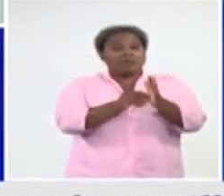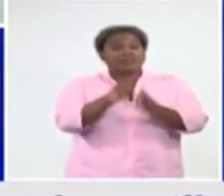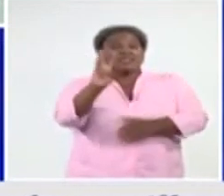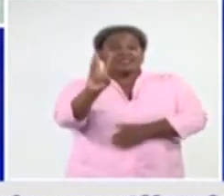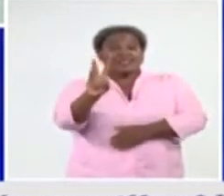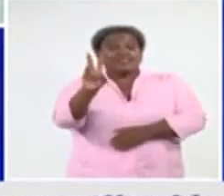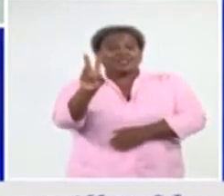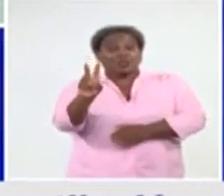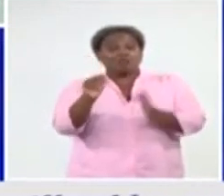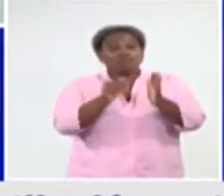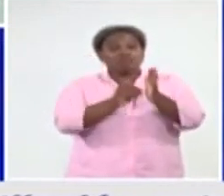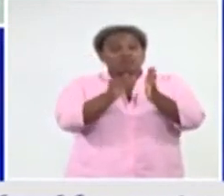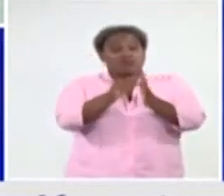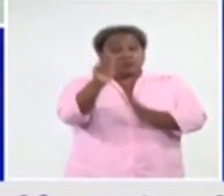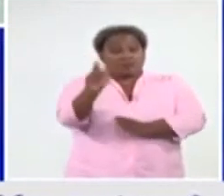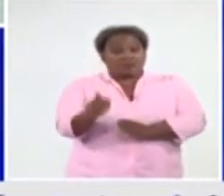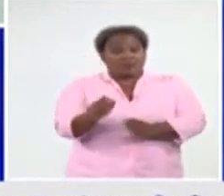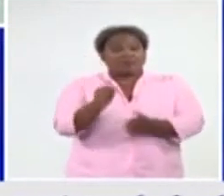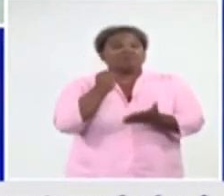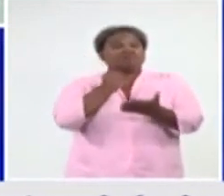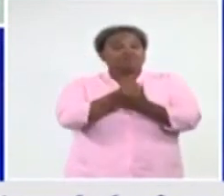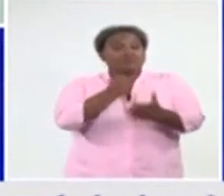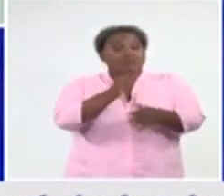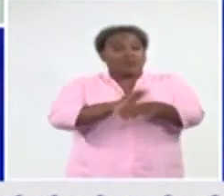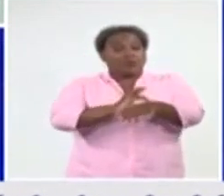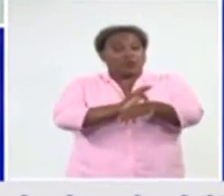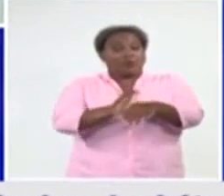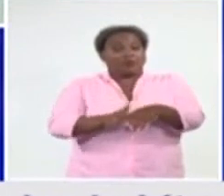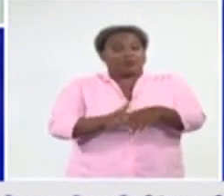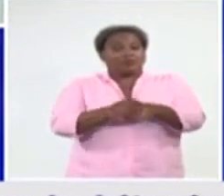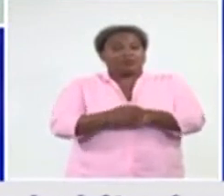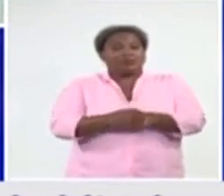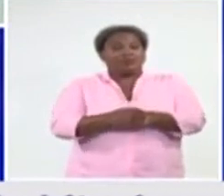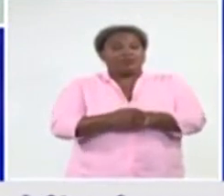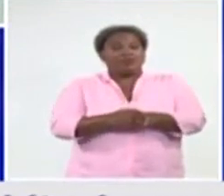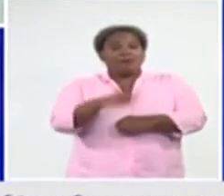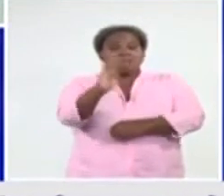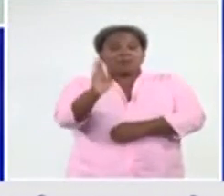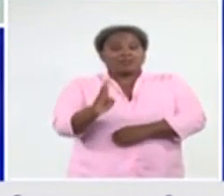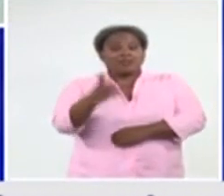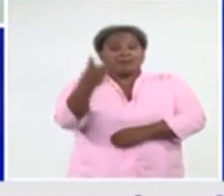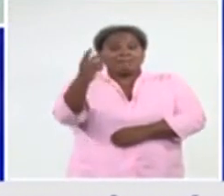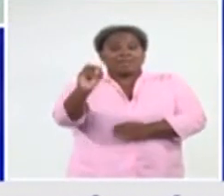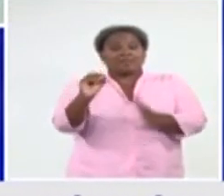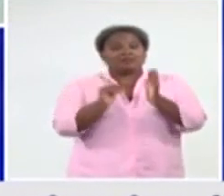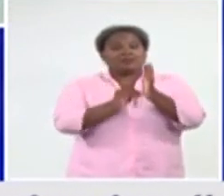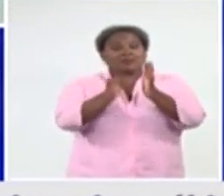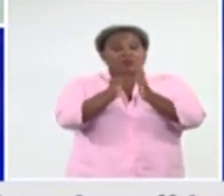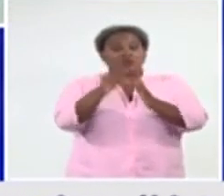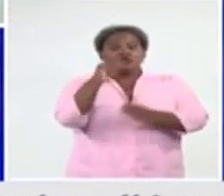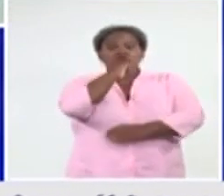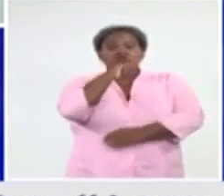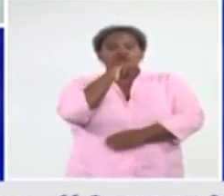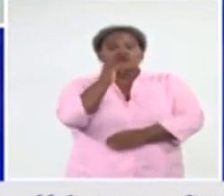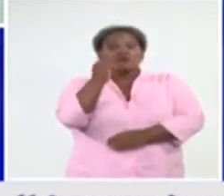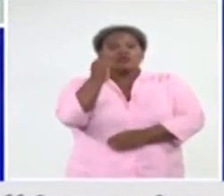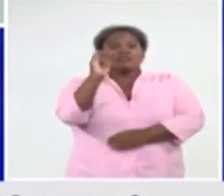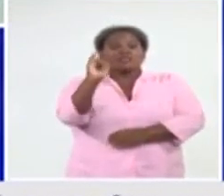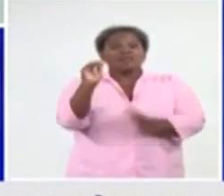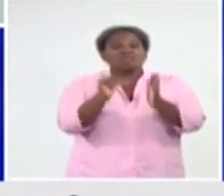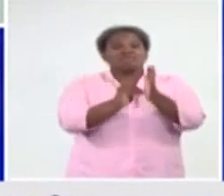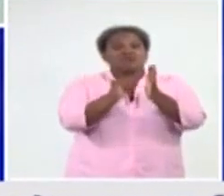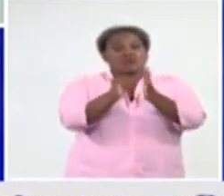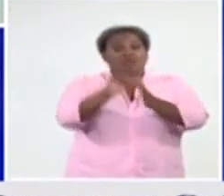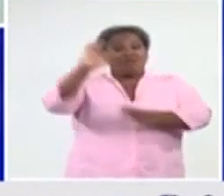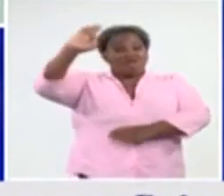de pacientes se han diagnosticado. Brasil, más de 20 millones, Rusia, más de 6 millones, y